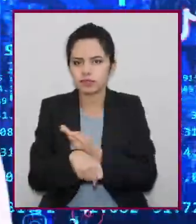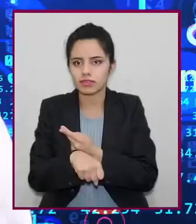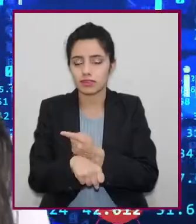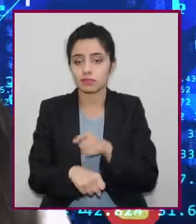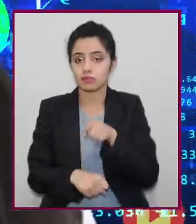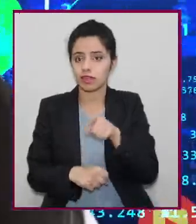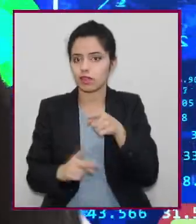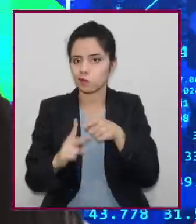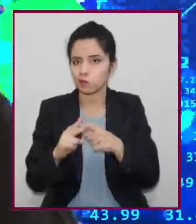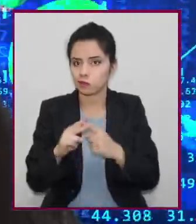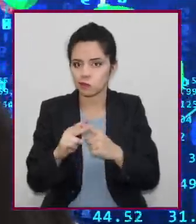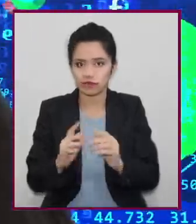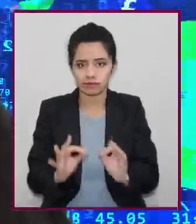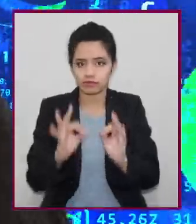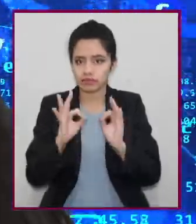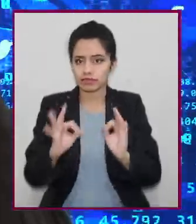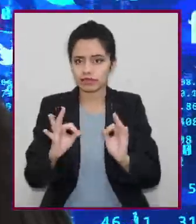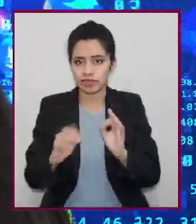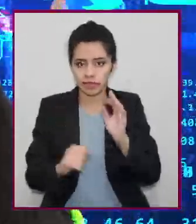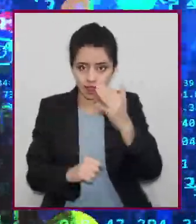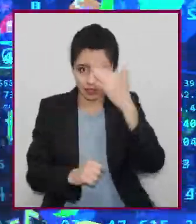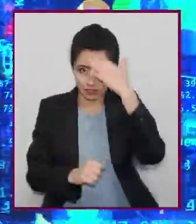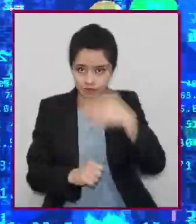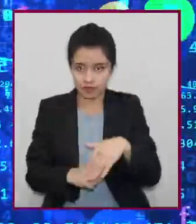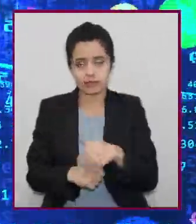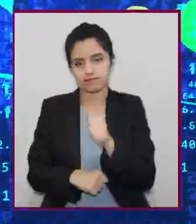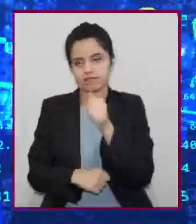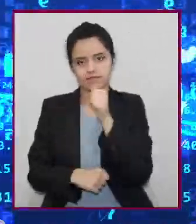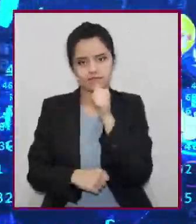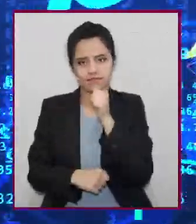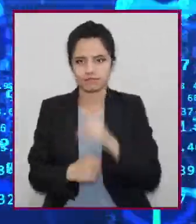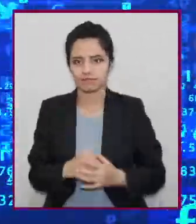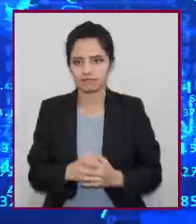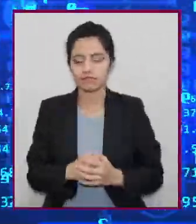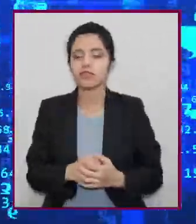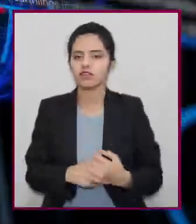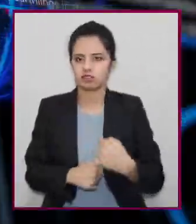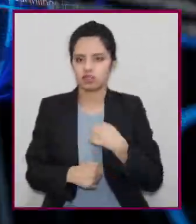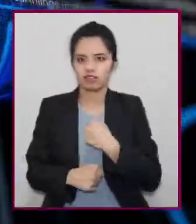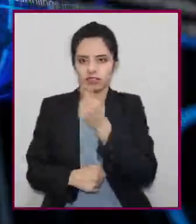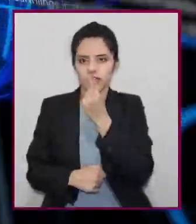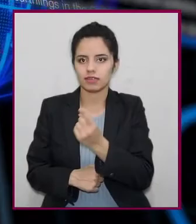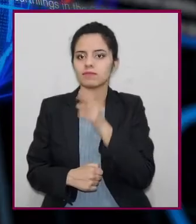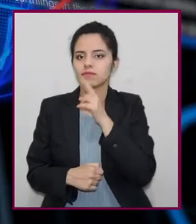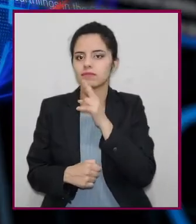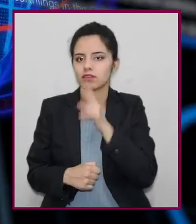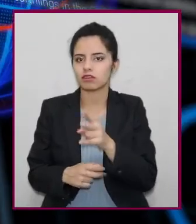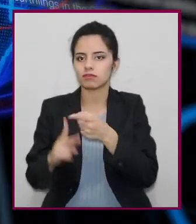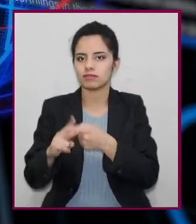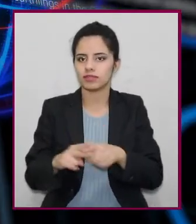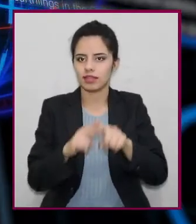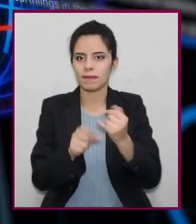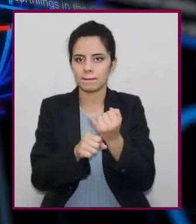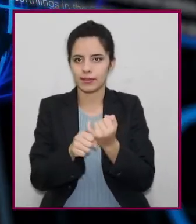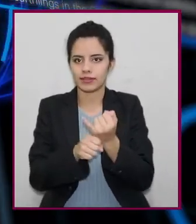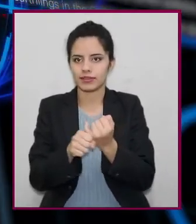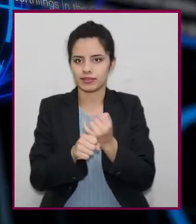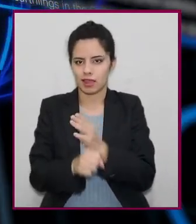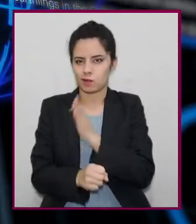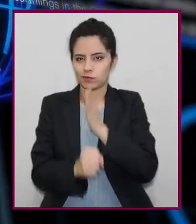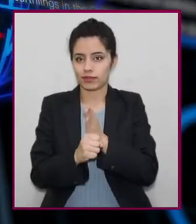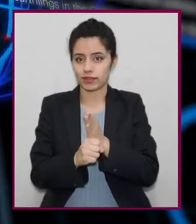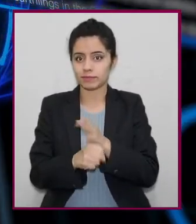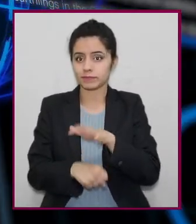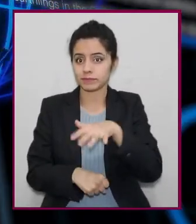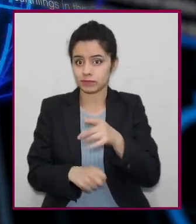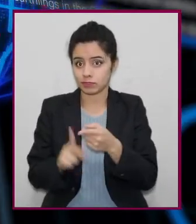es que aún no conocemos bien una herramienta que nos ayude con eso de la organización y análisis de datos. Entonces yo digo que mejor comencemos con